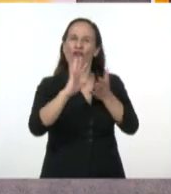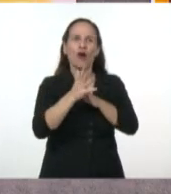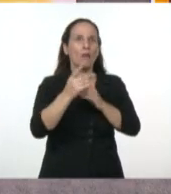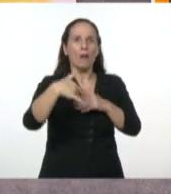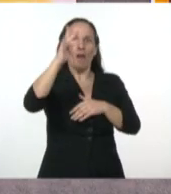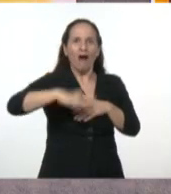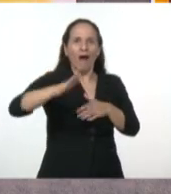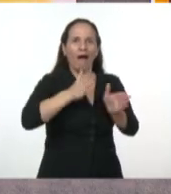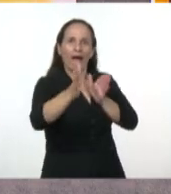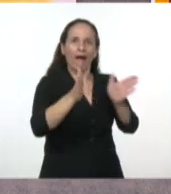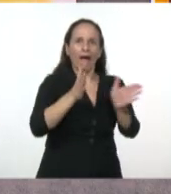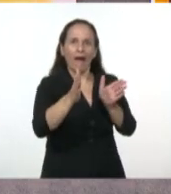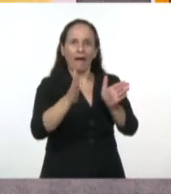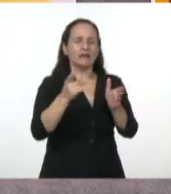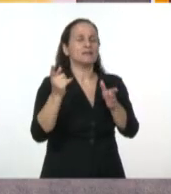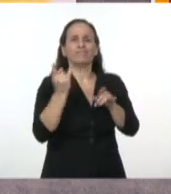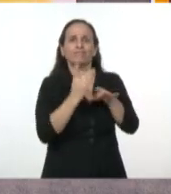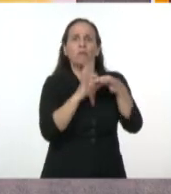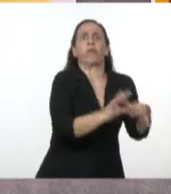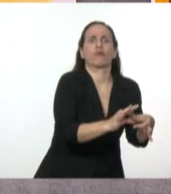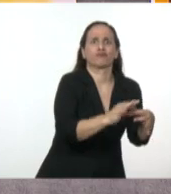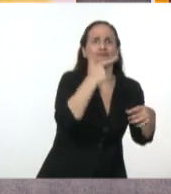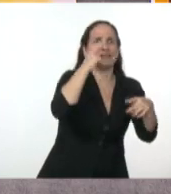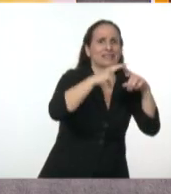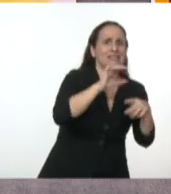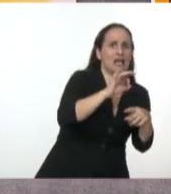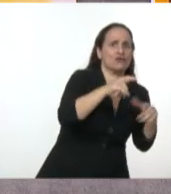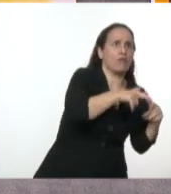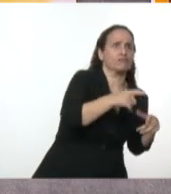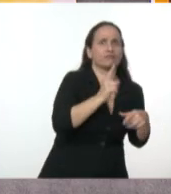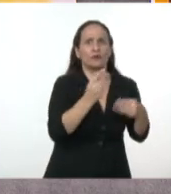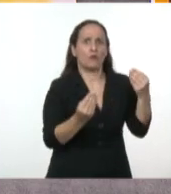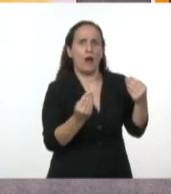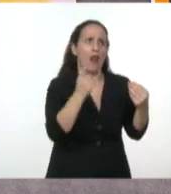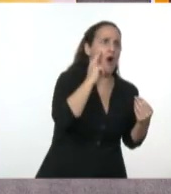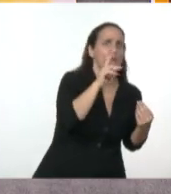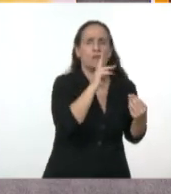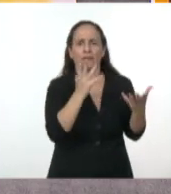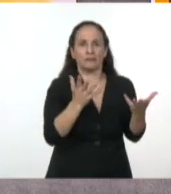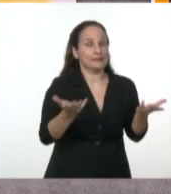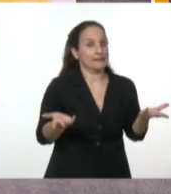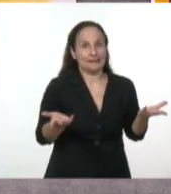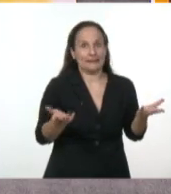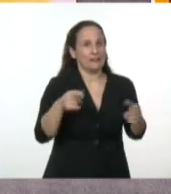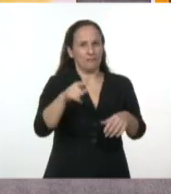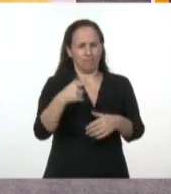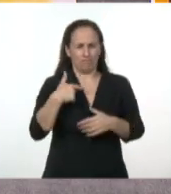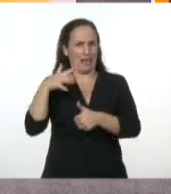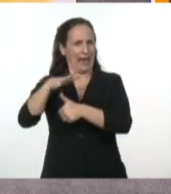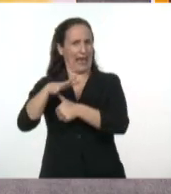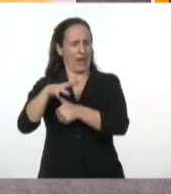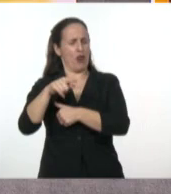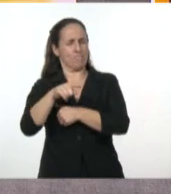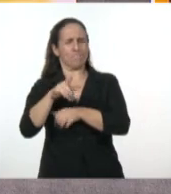a nuestro sexo, lo cual dijimos la clase pasada que no es natural, que la noción de género nos permite pensar que esas